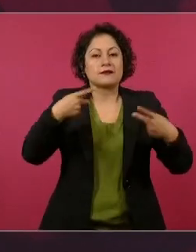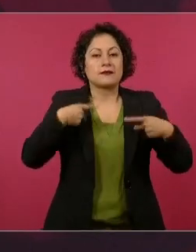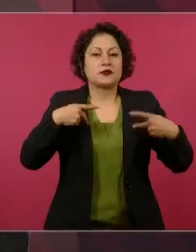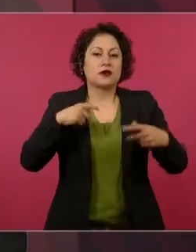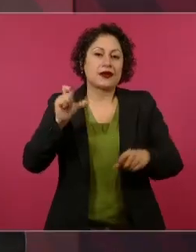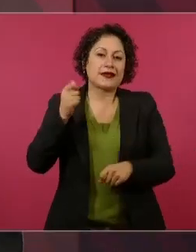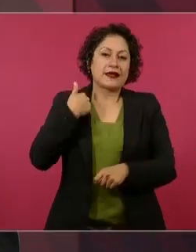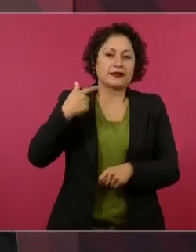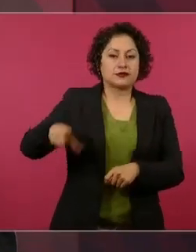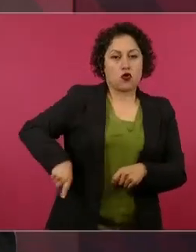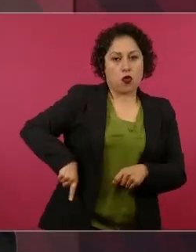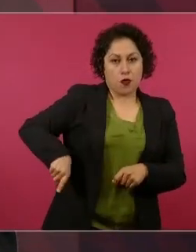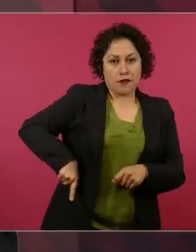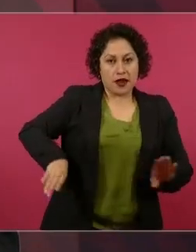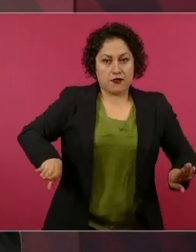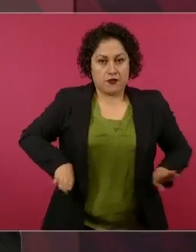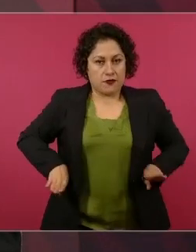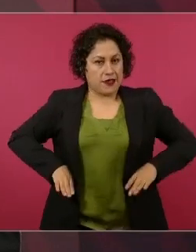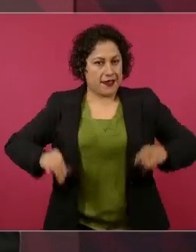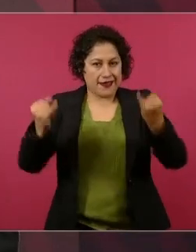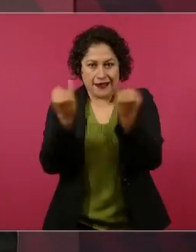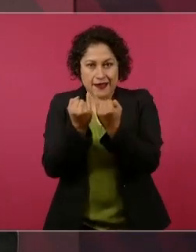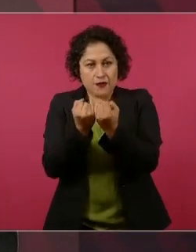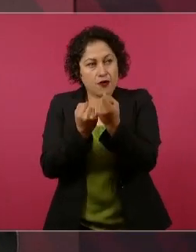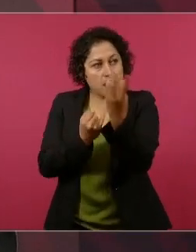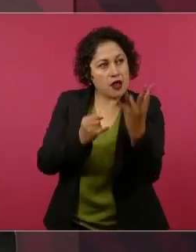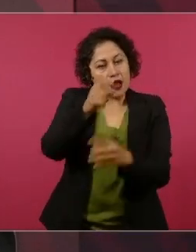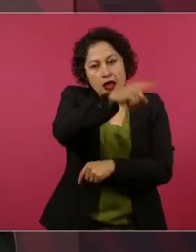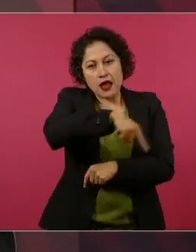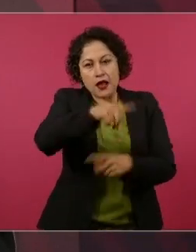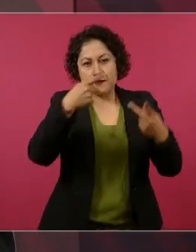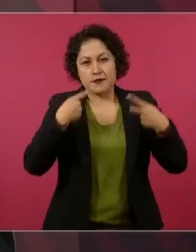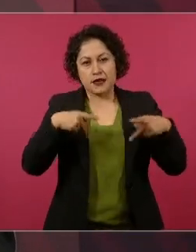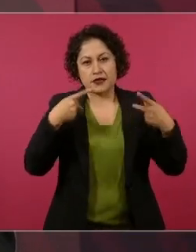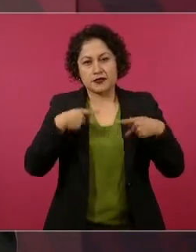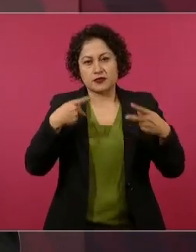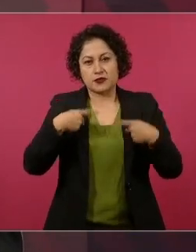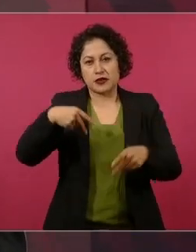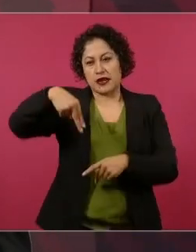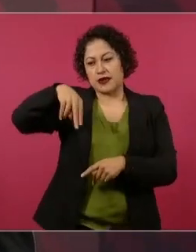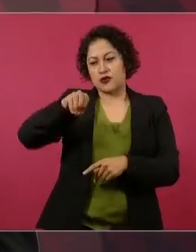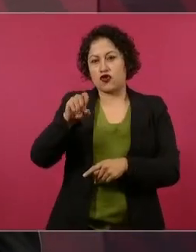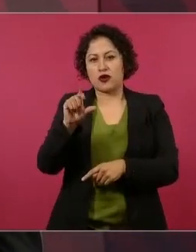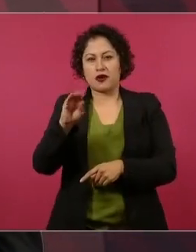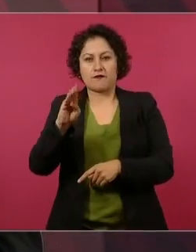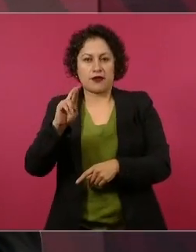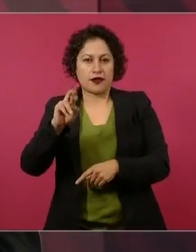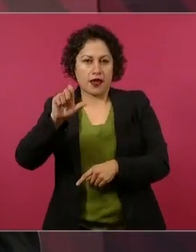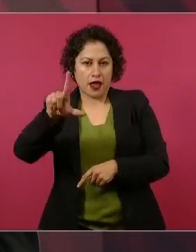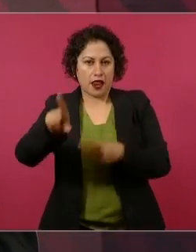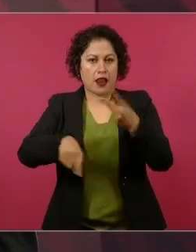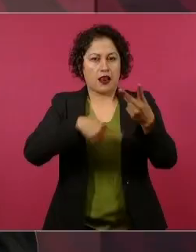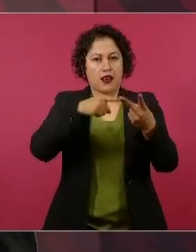Para el tecnócrata, para el neoliberal o neoporfirista,